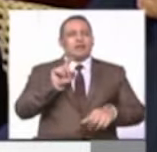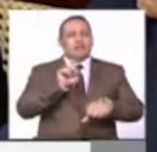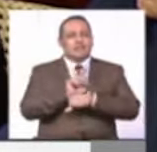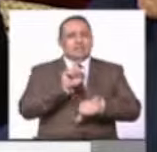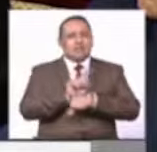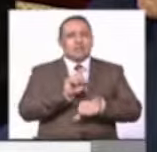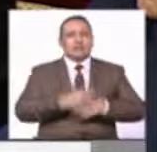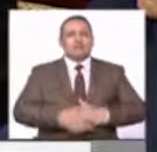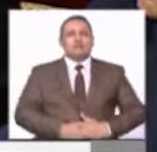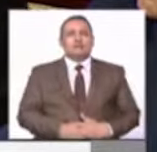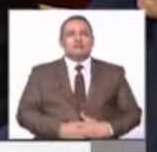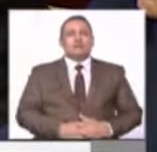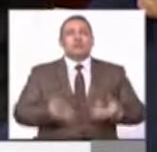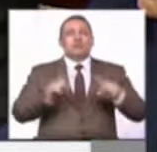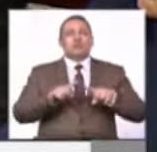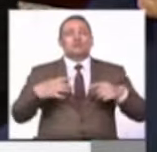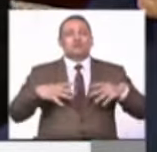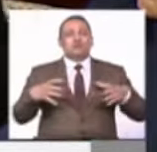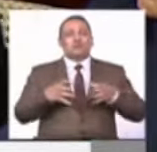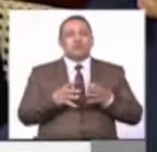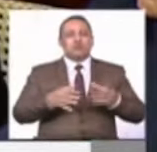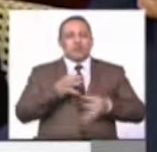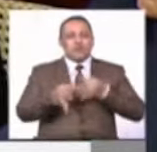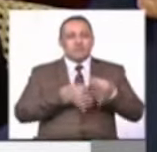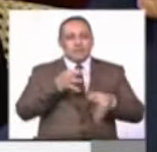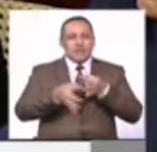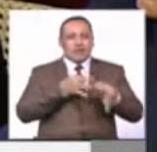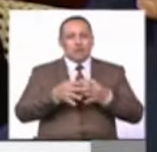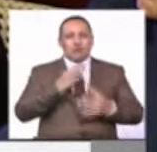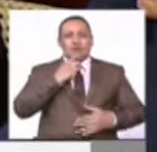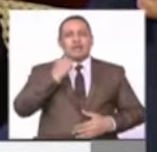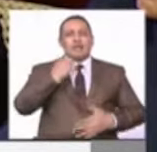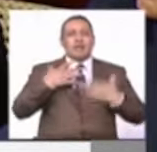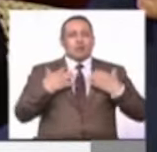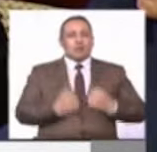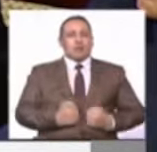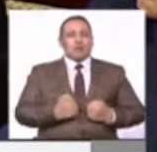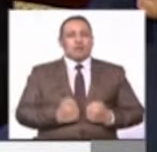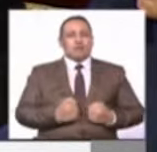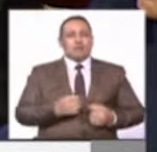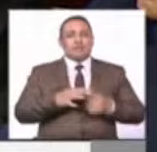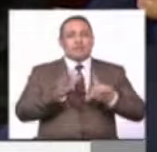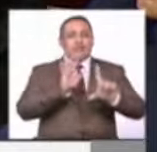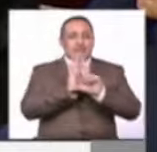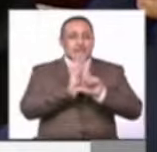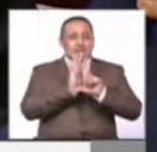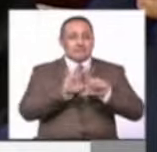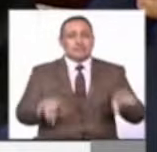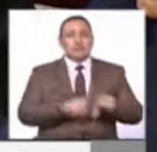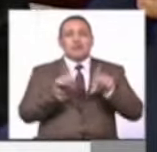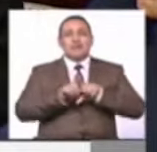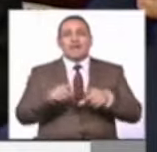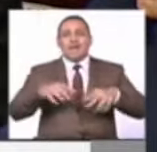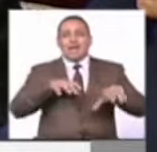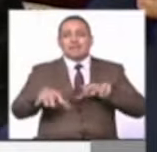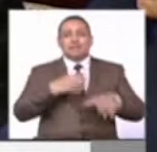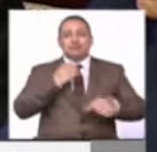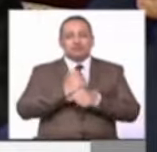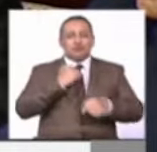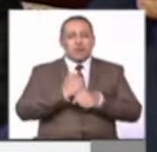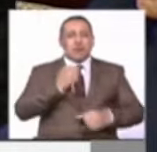pedagógico cuando nosotros interpretamos el derecho estamos ejerciendo una labor